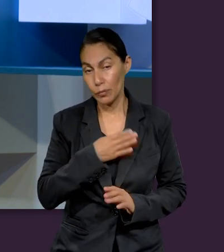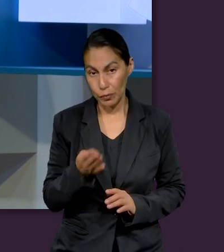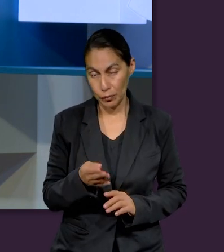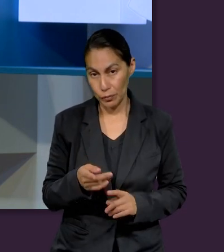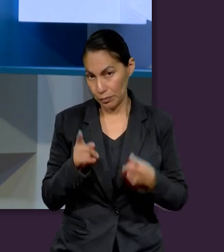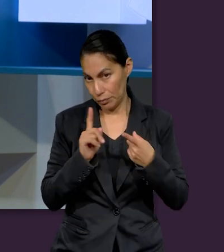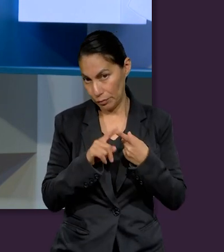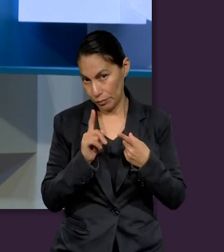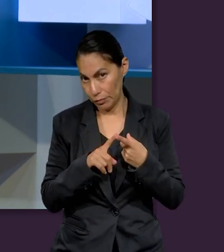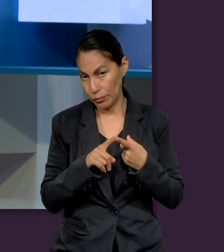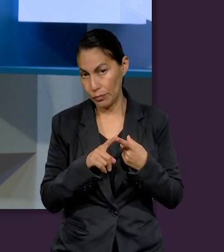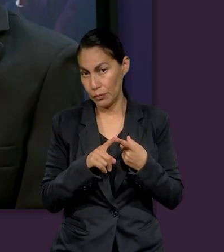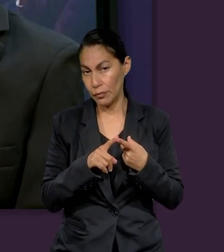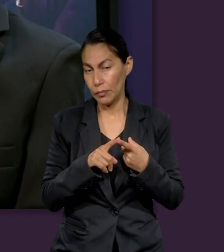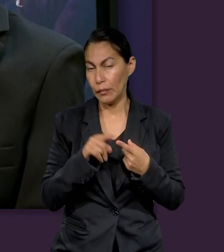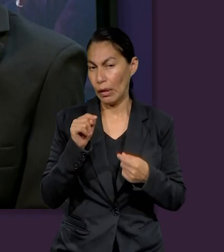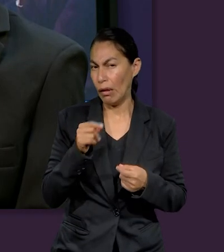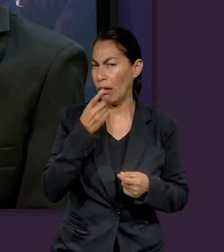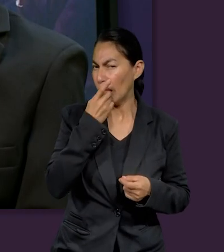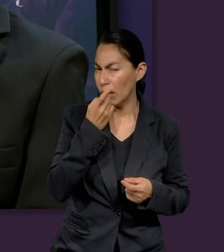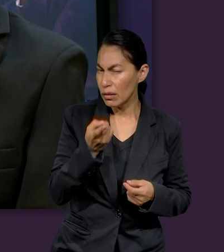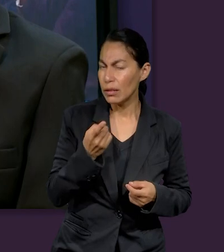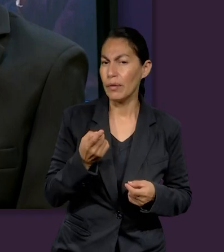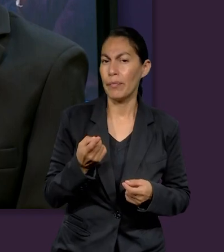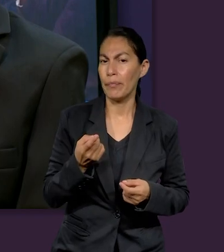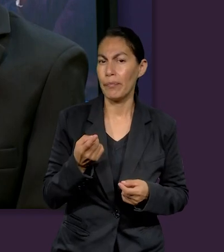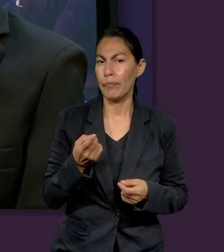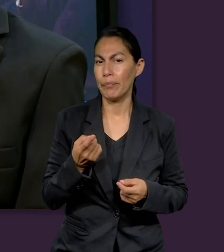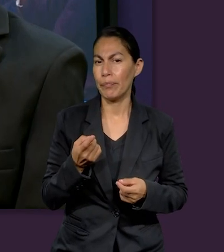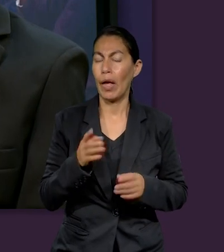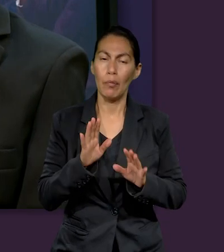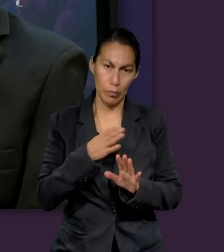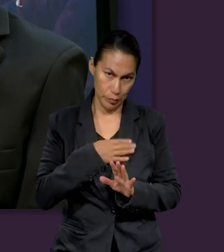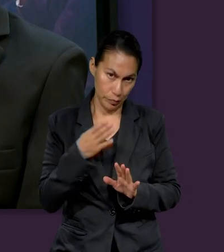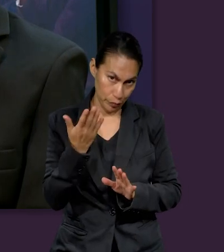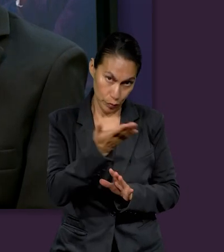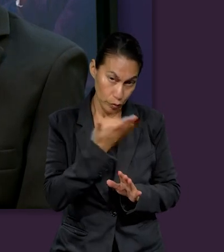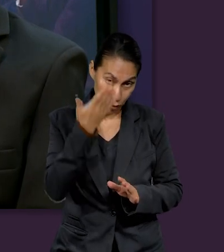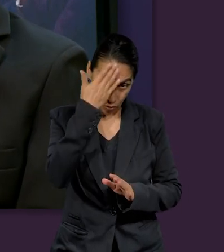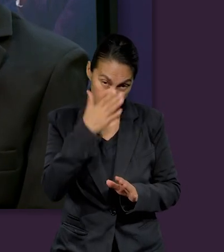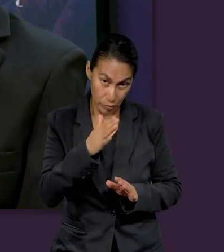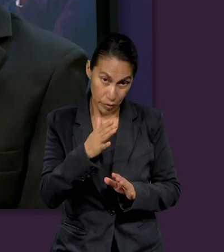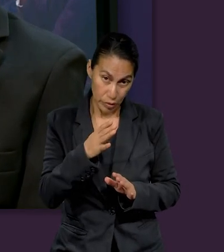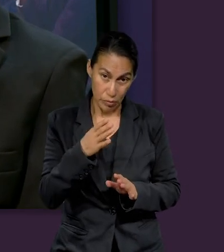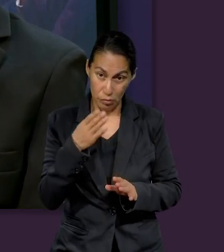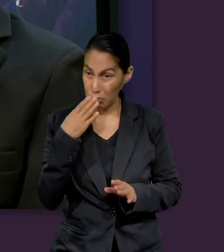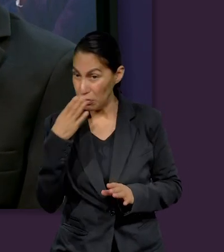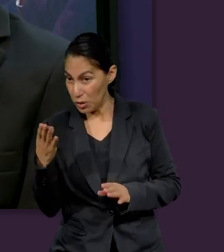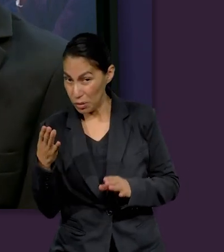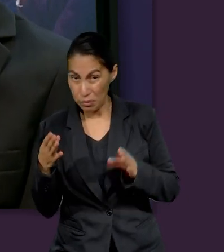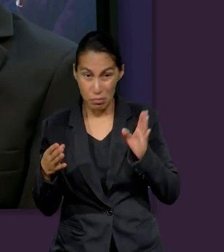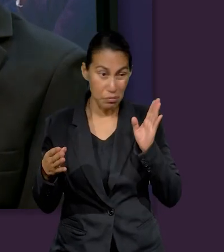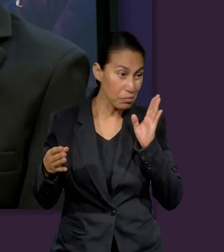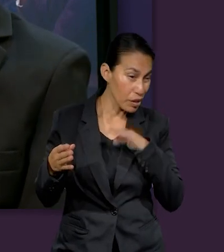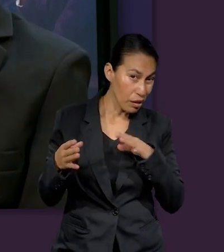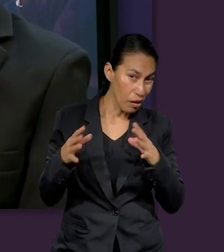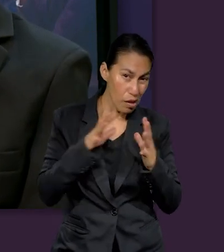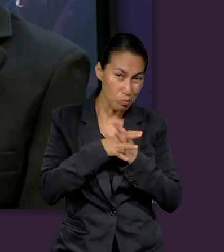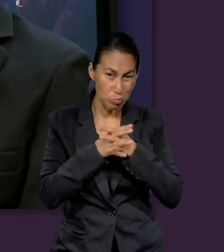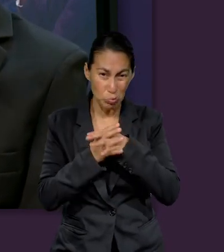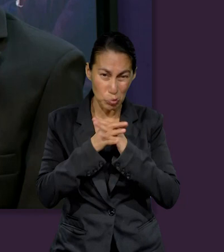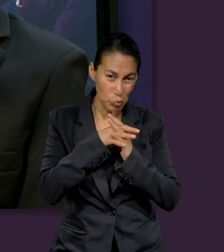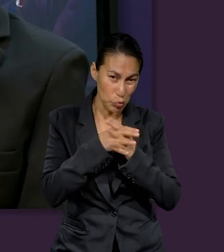Pues en primera pues se nos dice que en es en sí que pues hay un conflicto entre el bien